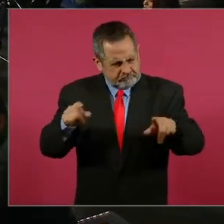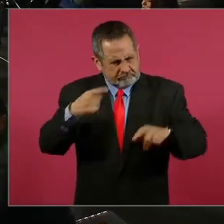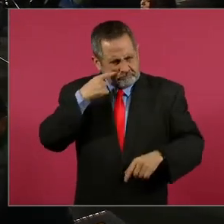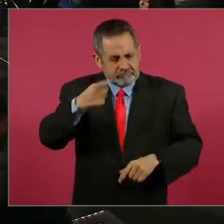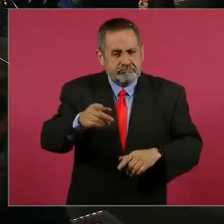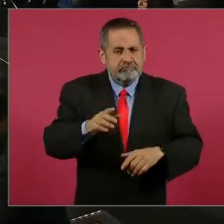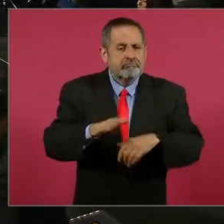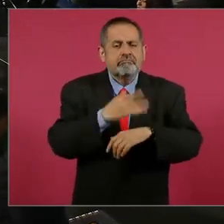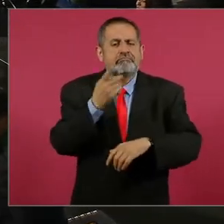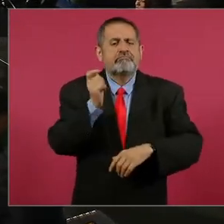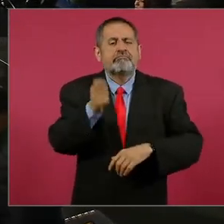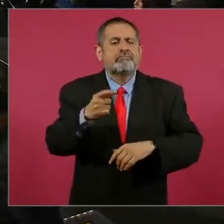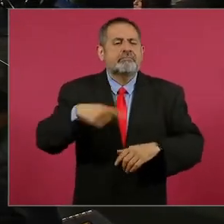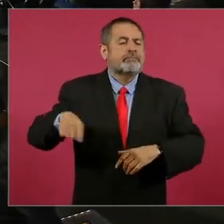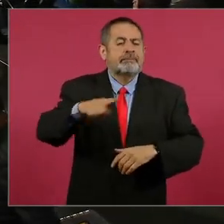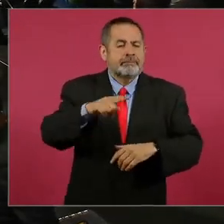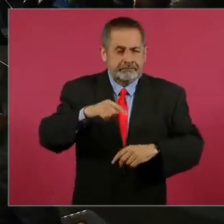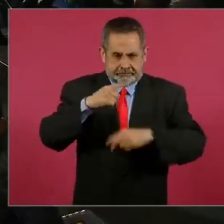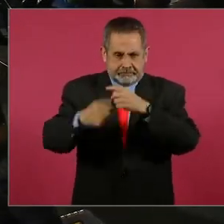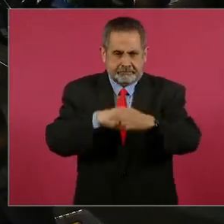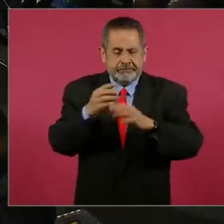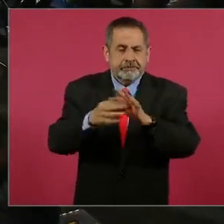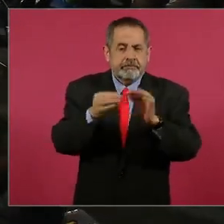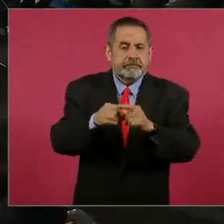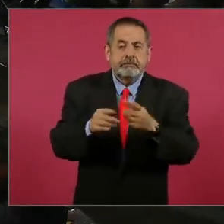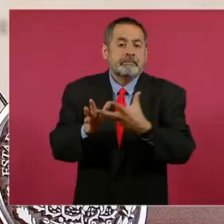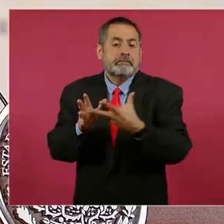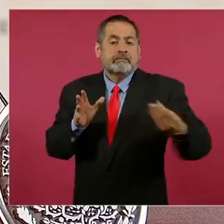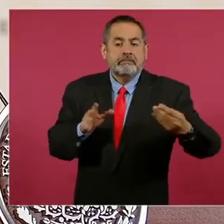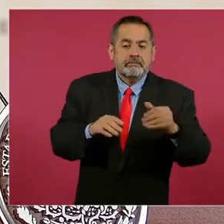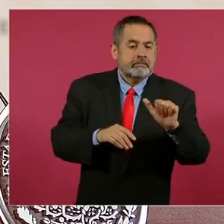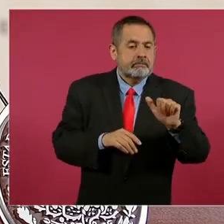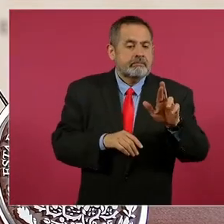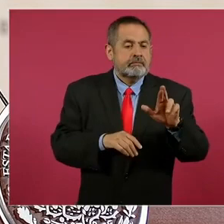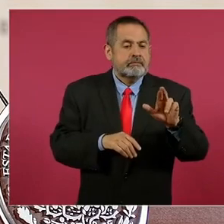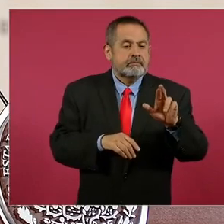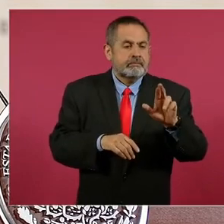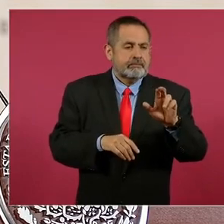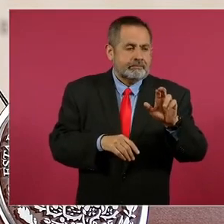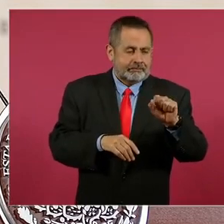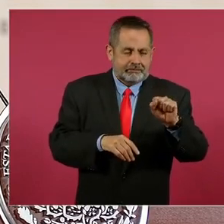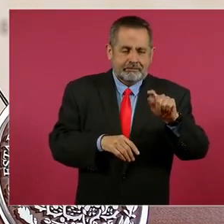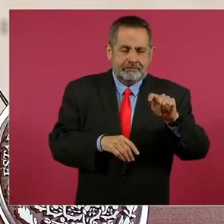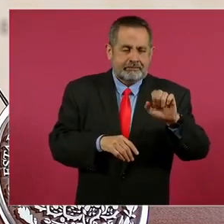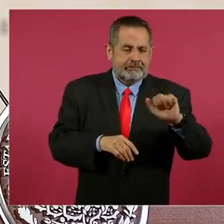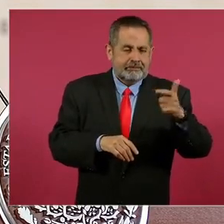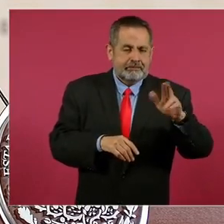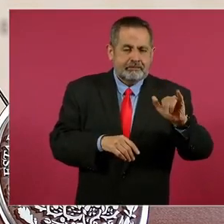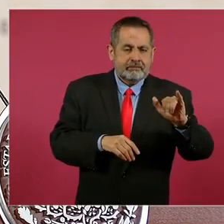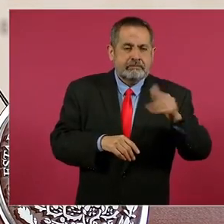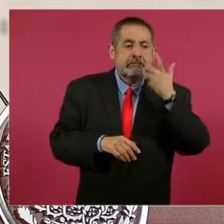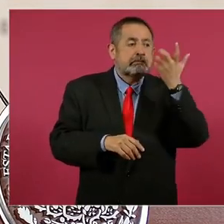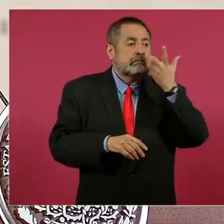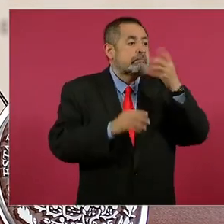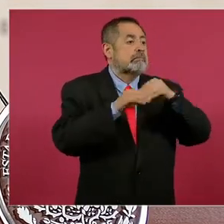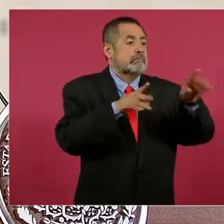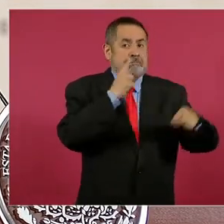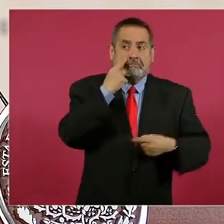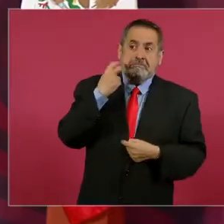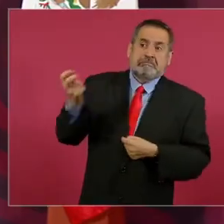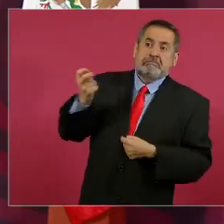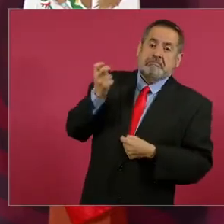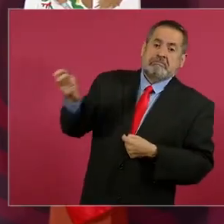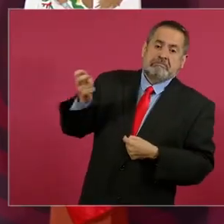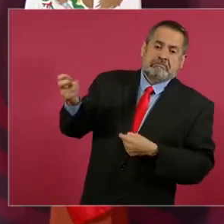ponlo. Porque y luego lo retoma Carmen Aristegui, ¿sí?, con propósitos políticos. O